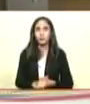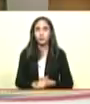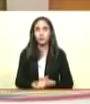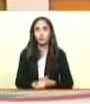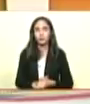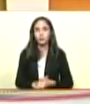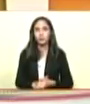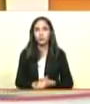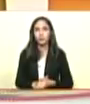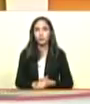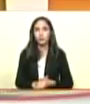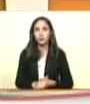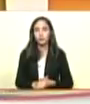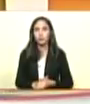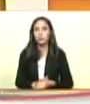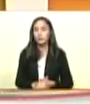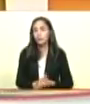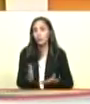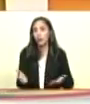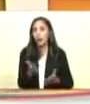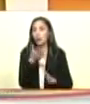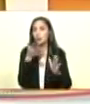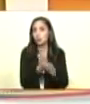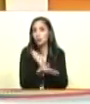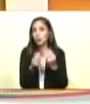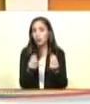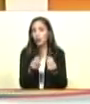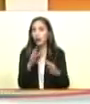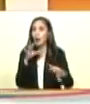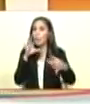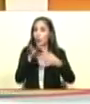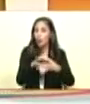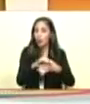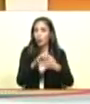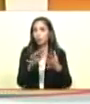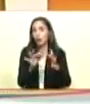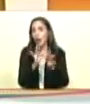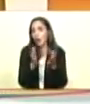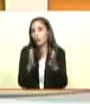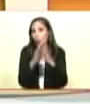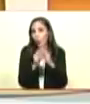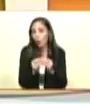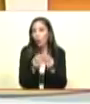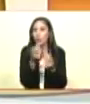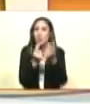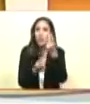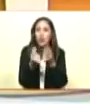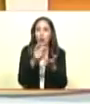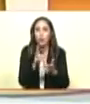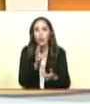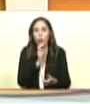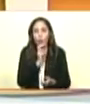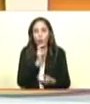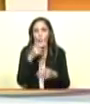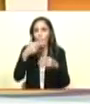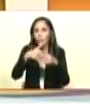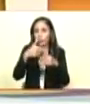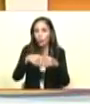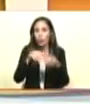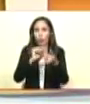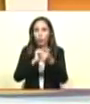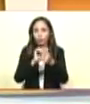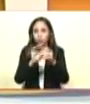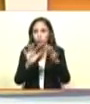Cumple esa fórmula fundamental de los recursos naturales del país expuestos al servicio del